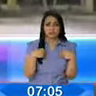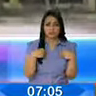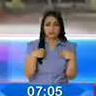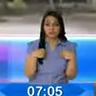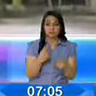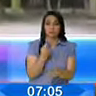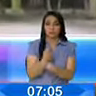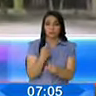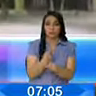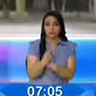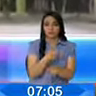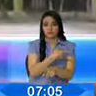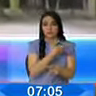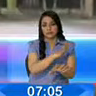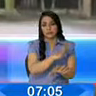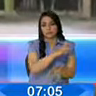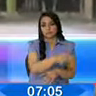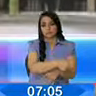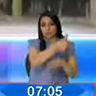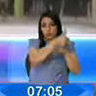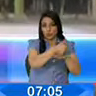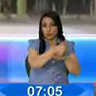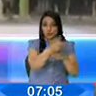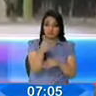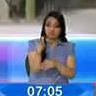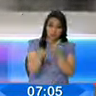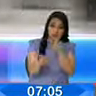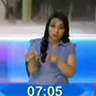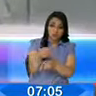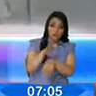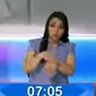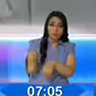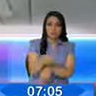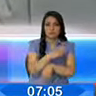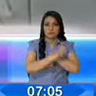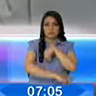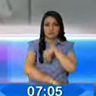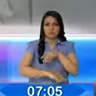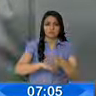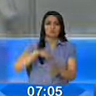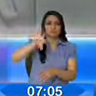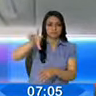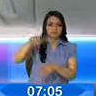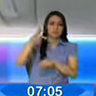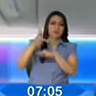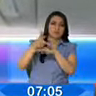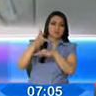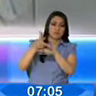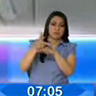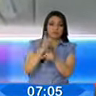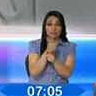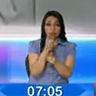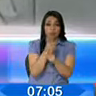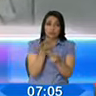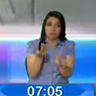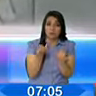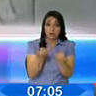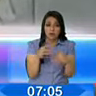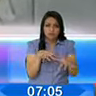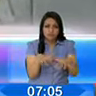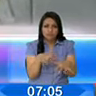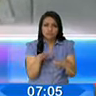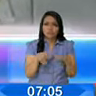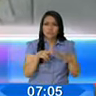a disposición de la justicia los que hayan cometido esta infracción. Se sustrajeron la cámara. Estamos buscando medidas, vamos